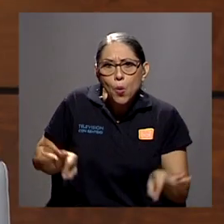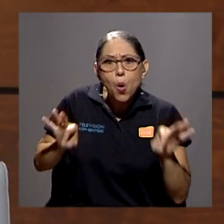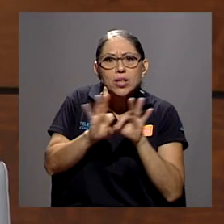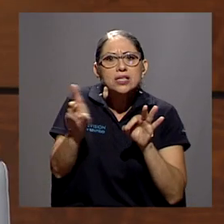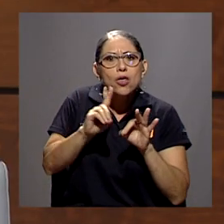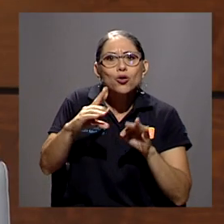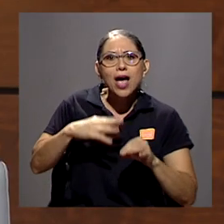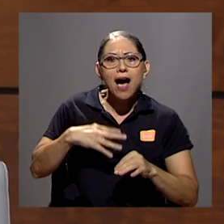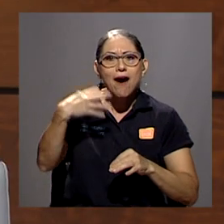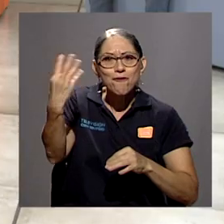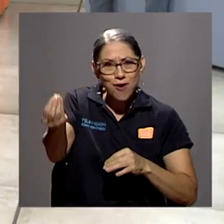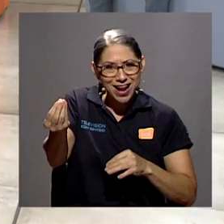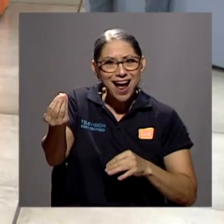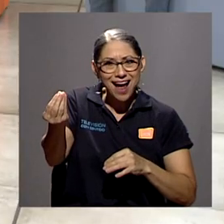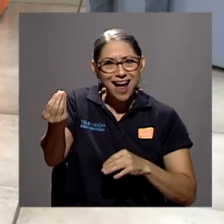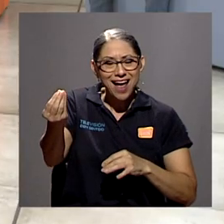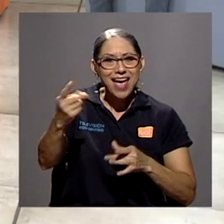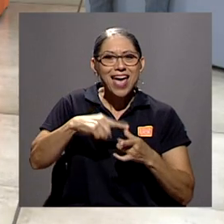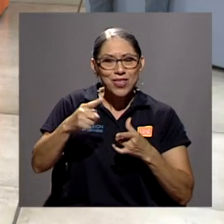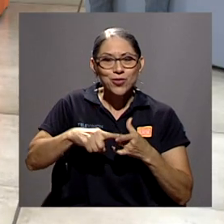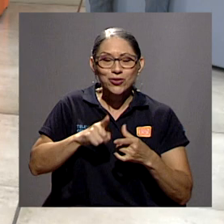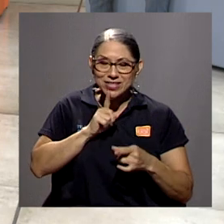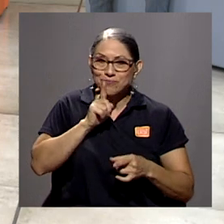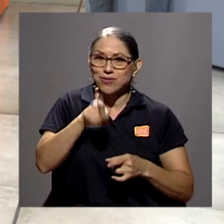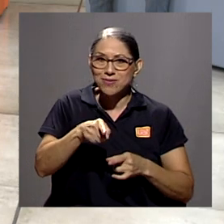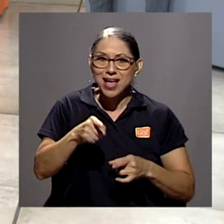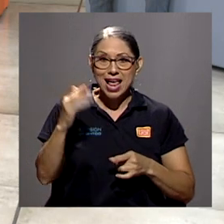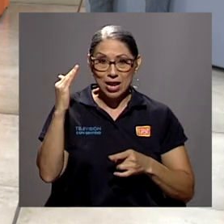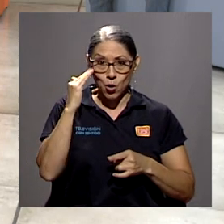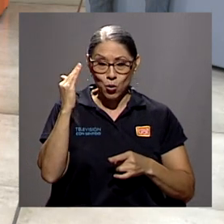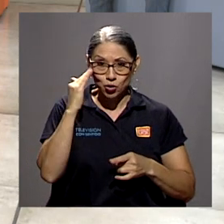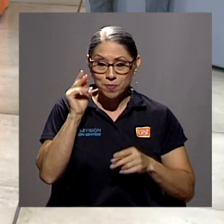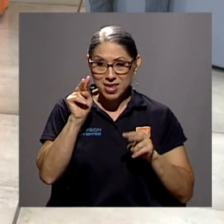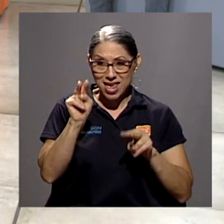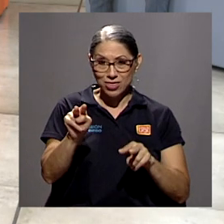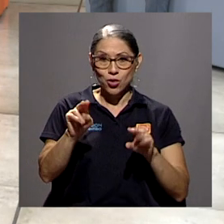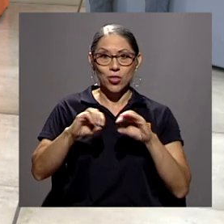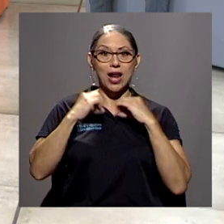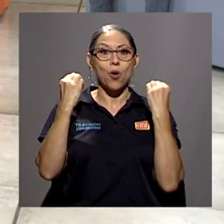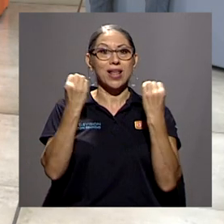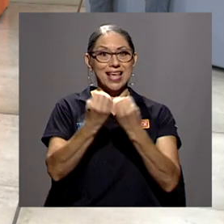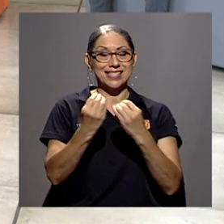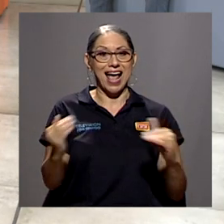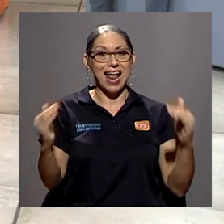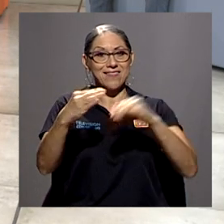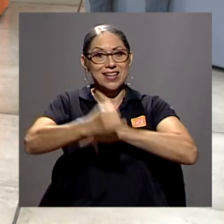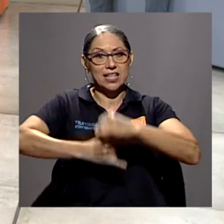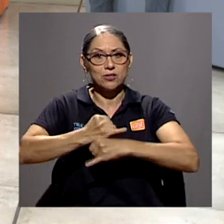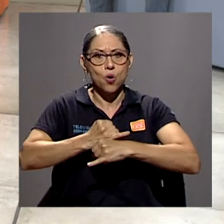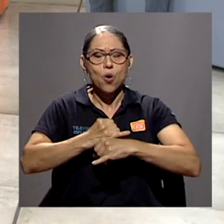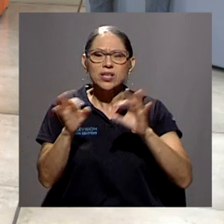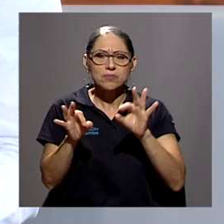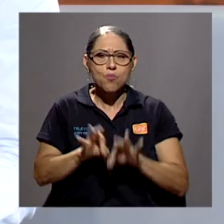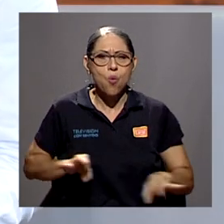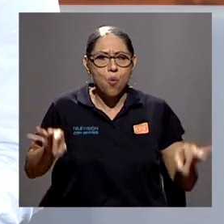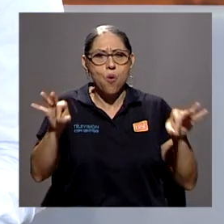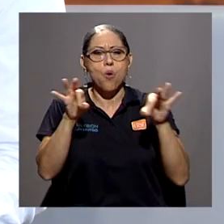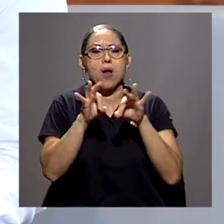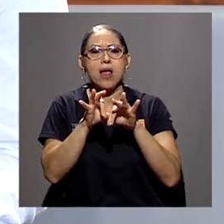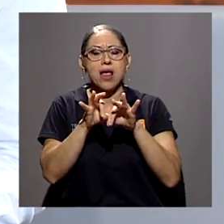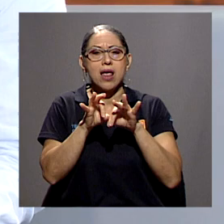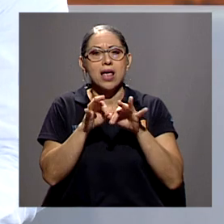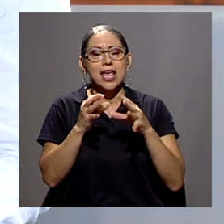definitivamente la la el conocimiento de la orquesta a nivel exterior es muy importante y es